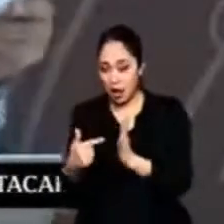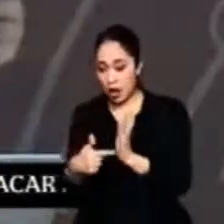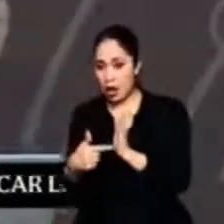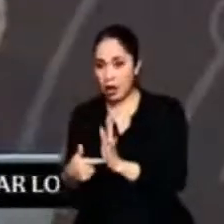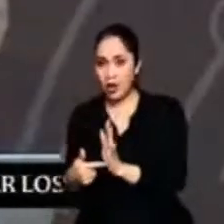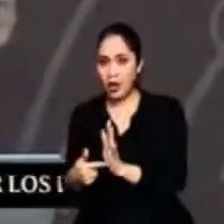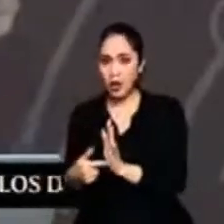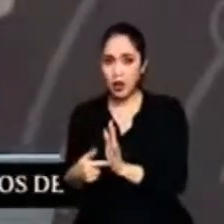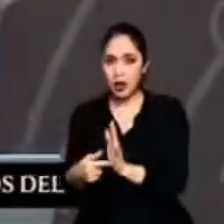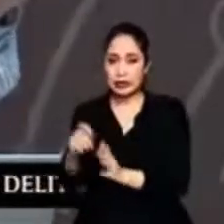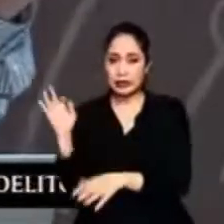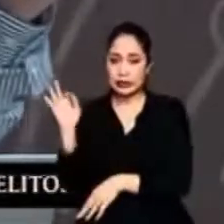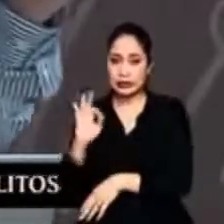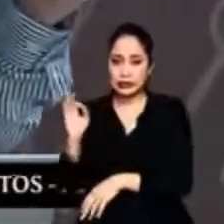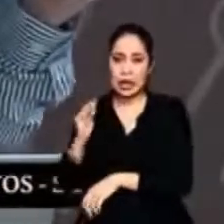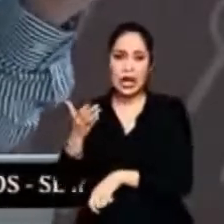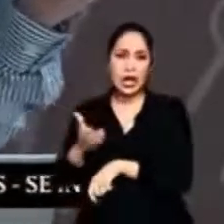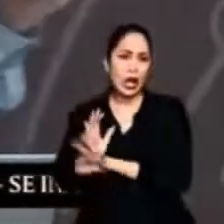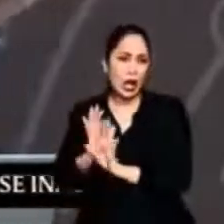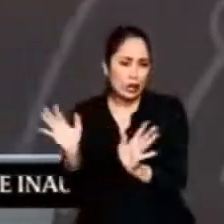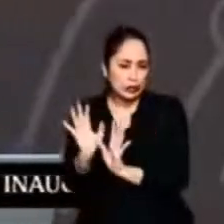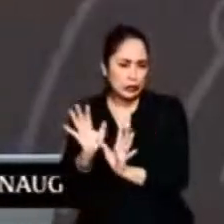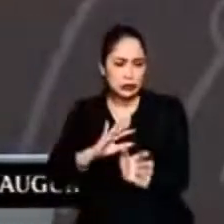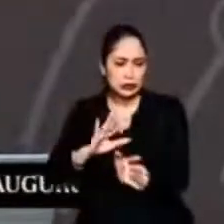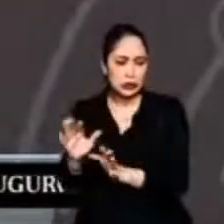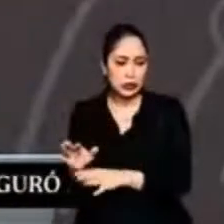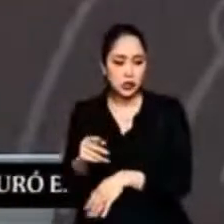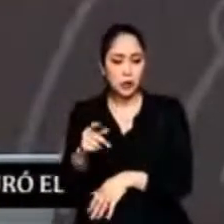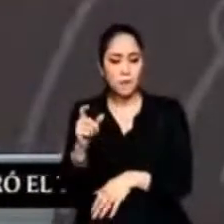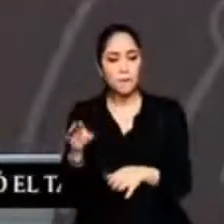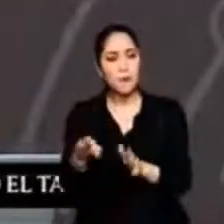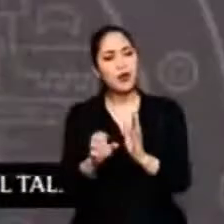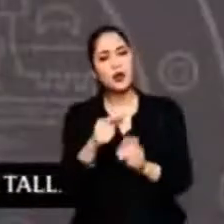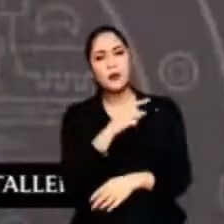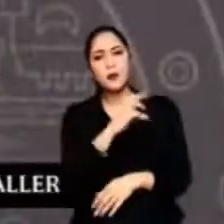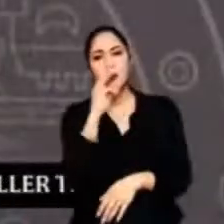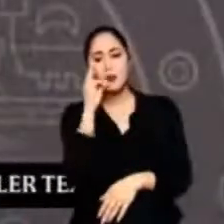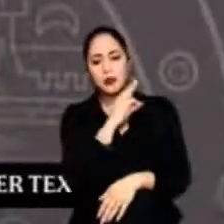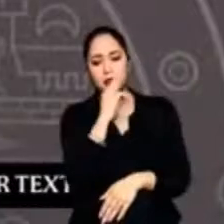Mazatlán, que entiendo que es un tema de